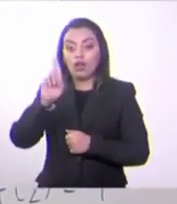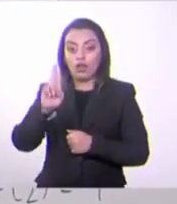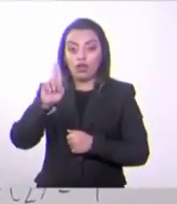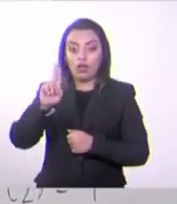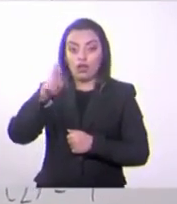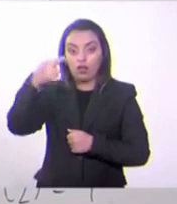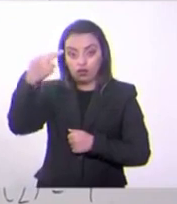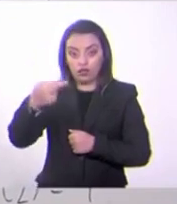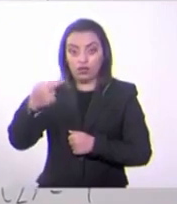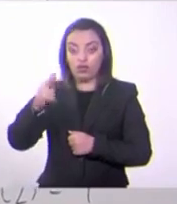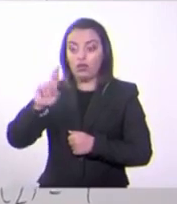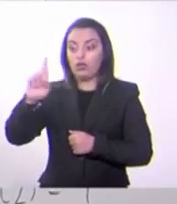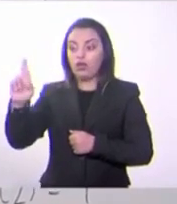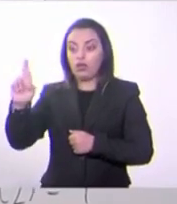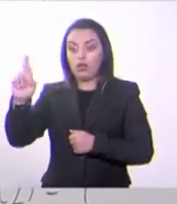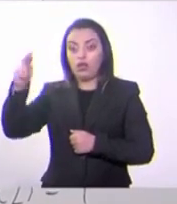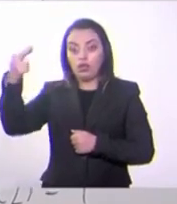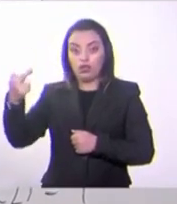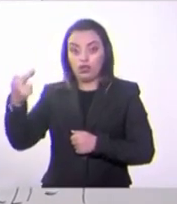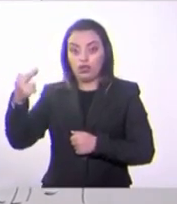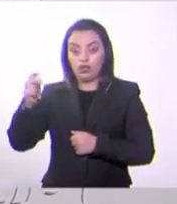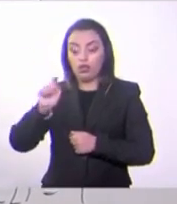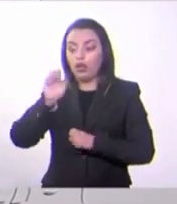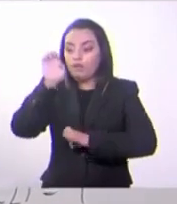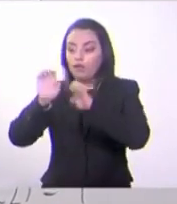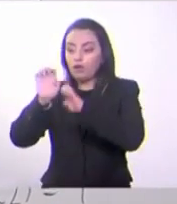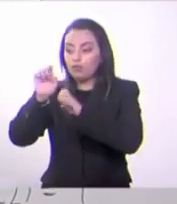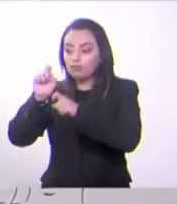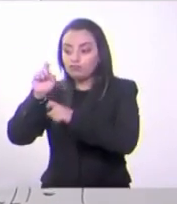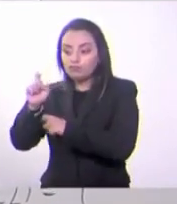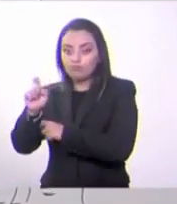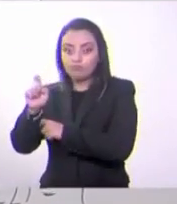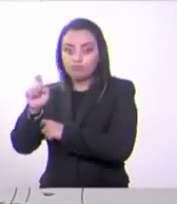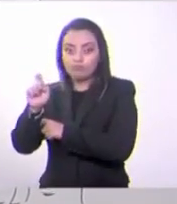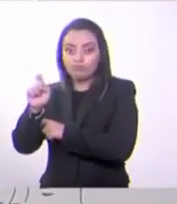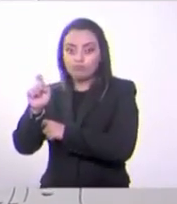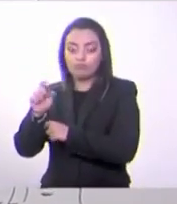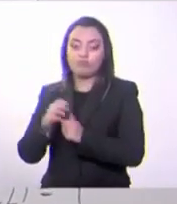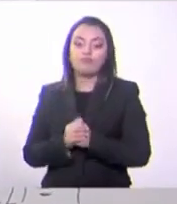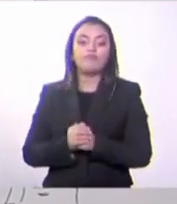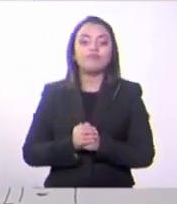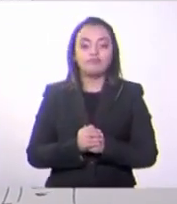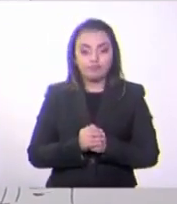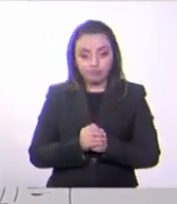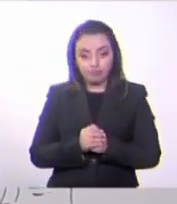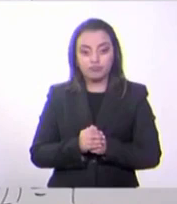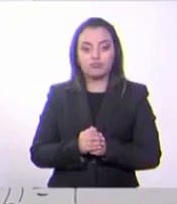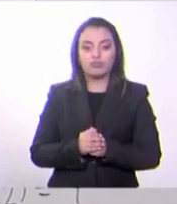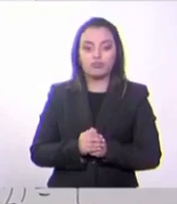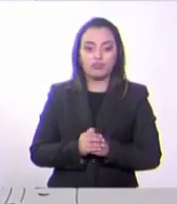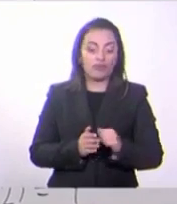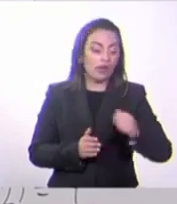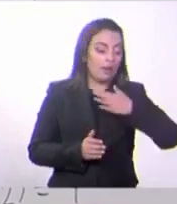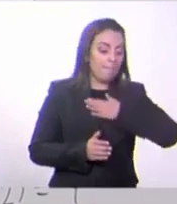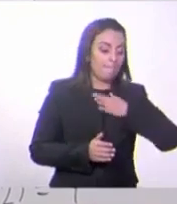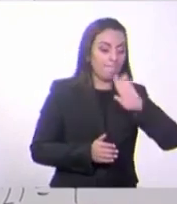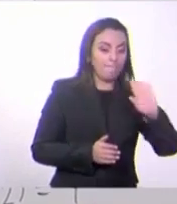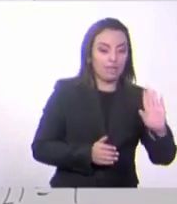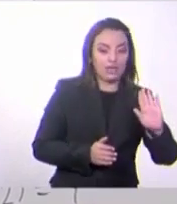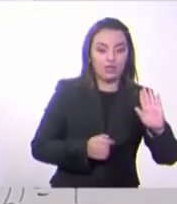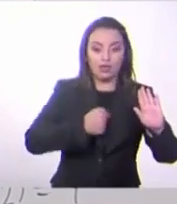el resultado va a ser otro número real. Sí, Ahora, en tu función y en mi